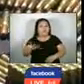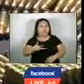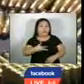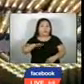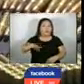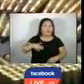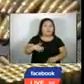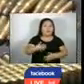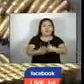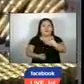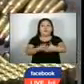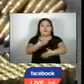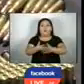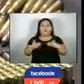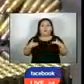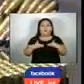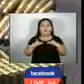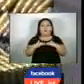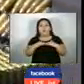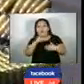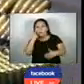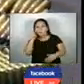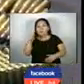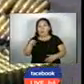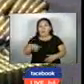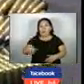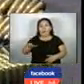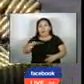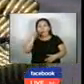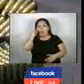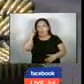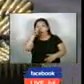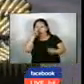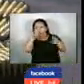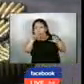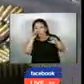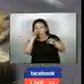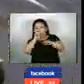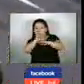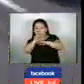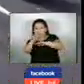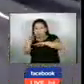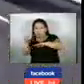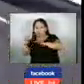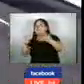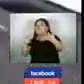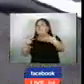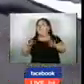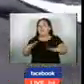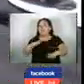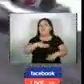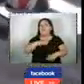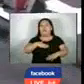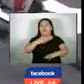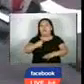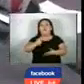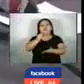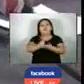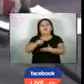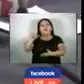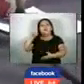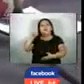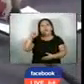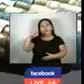como lo que tengo a mi izquierda, que son los equipos de rayos X que tenemos diseminados en todas nuestras aduanas de frontera,